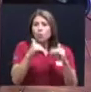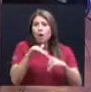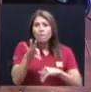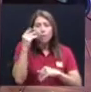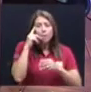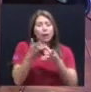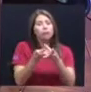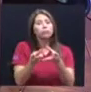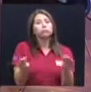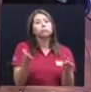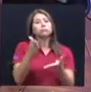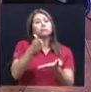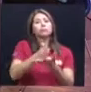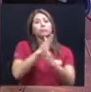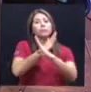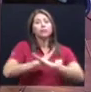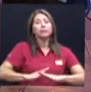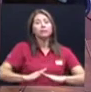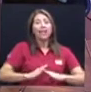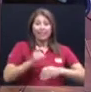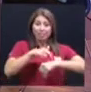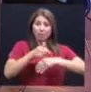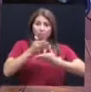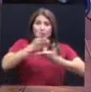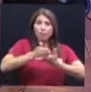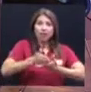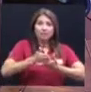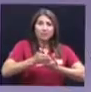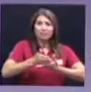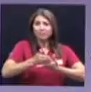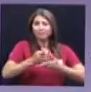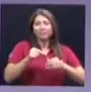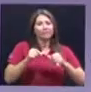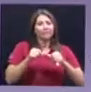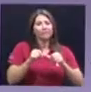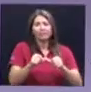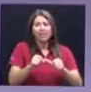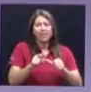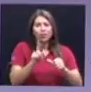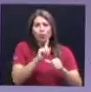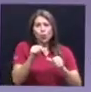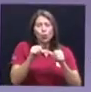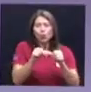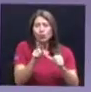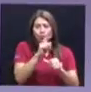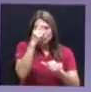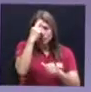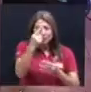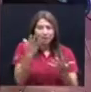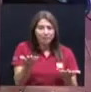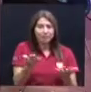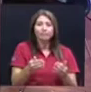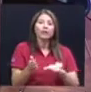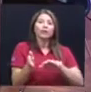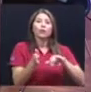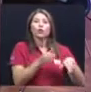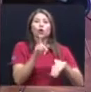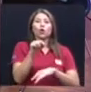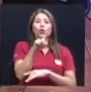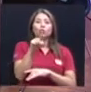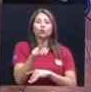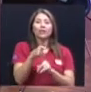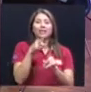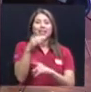las treguas no son respetadas y no hay asomo de acuerdo de paz efectivamente luz de desamparados dice estaremos ante una